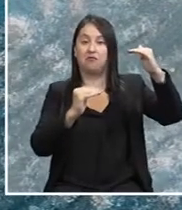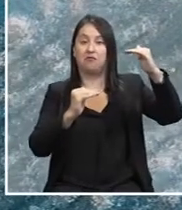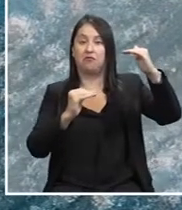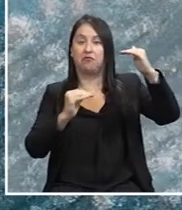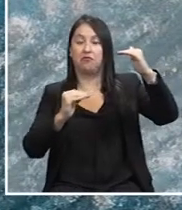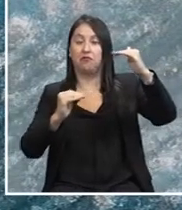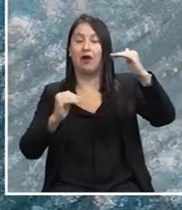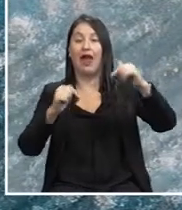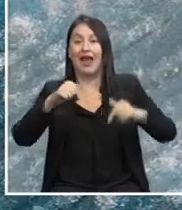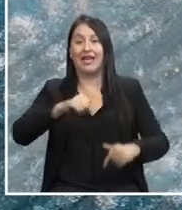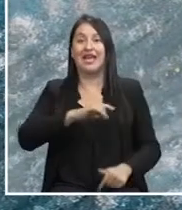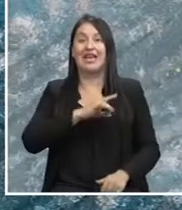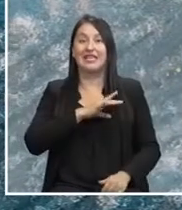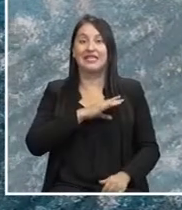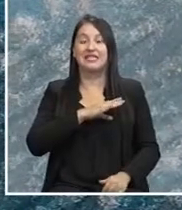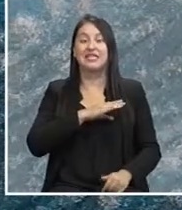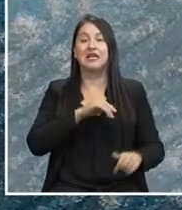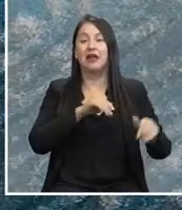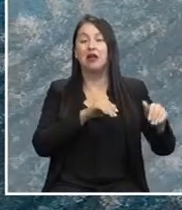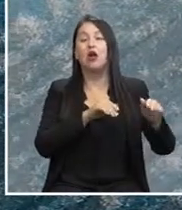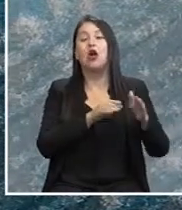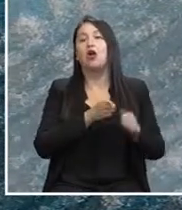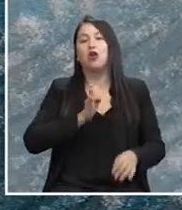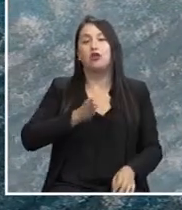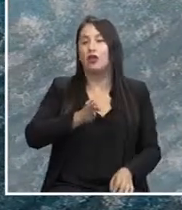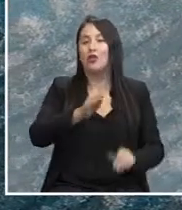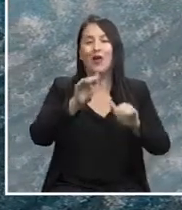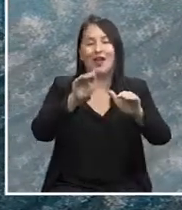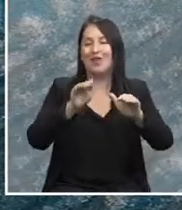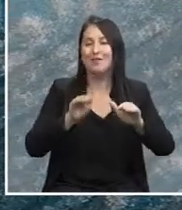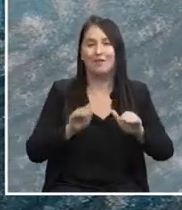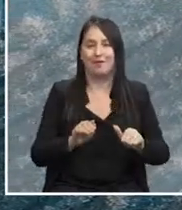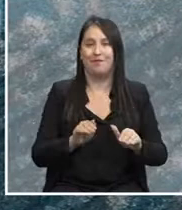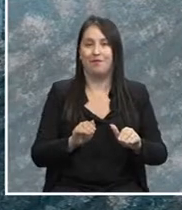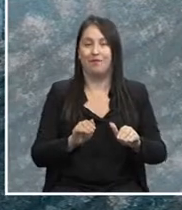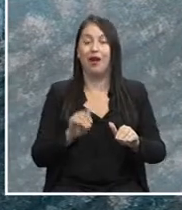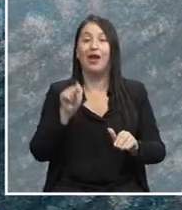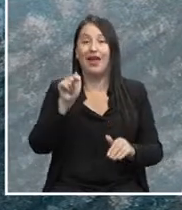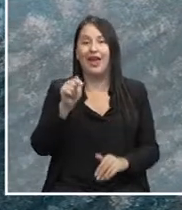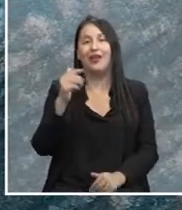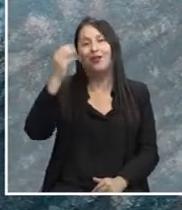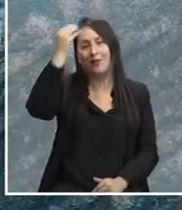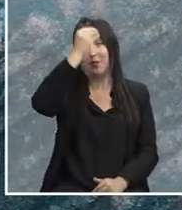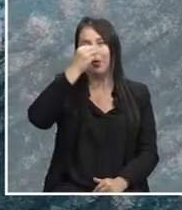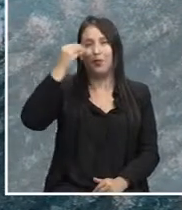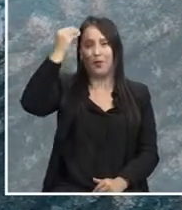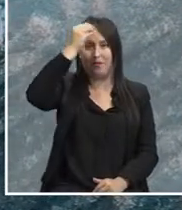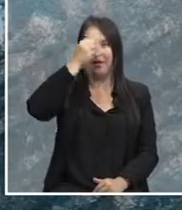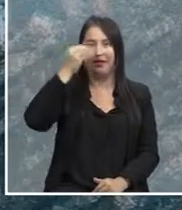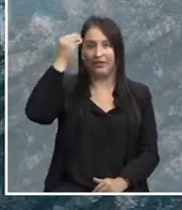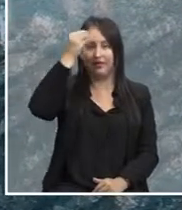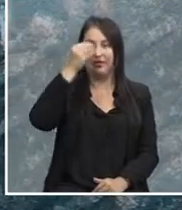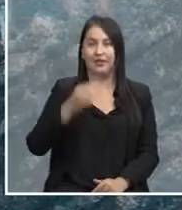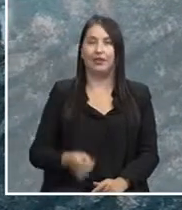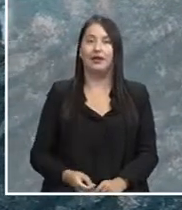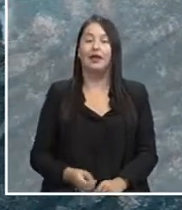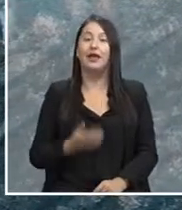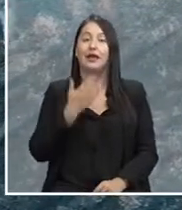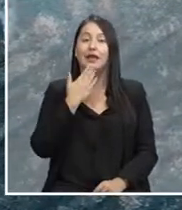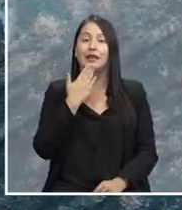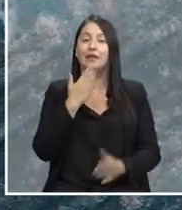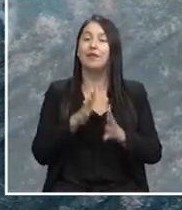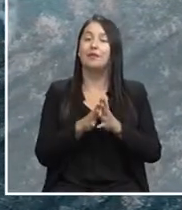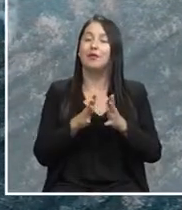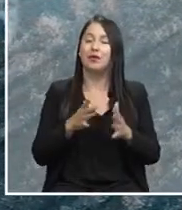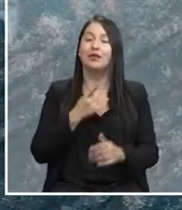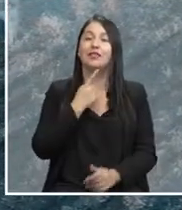Chile y constante en ese sentido. Esto es preocupante, digamos, y de alguna manera también muy, muy